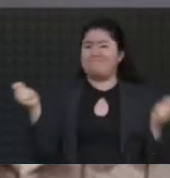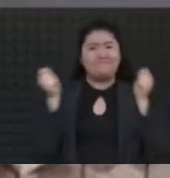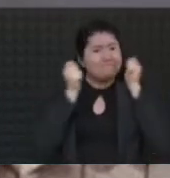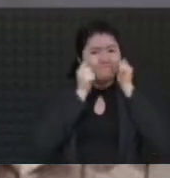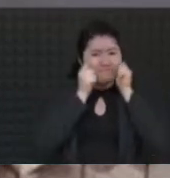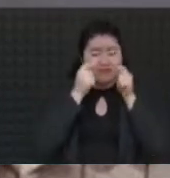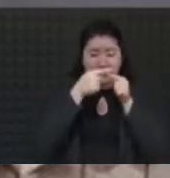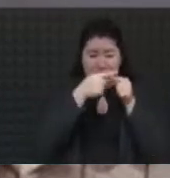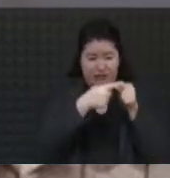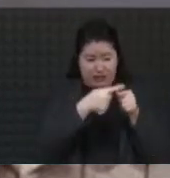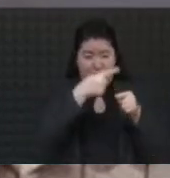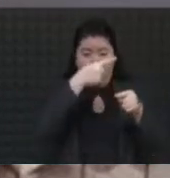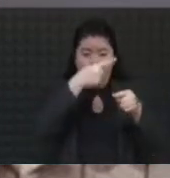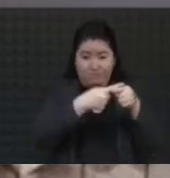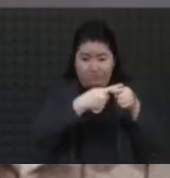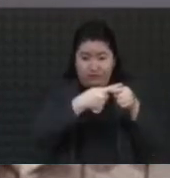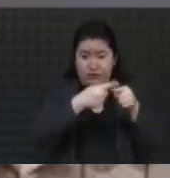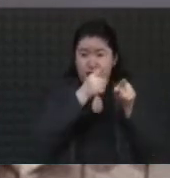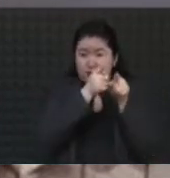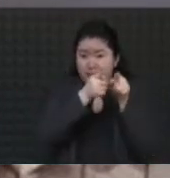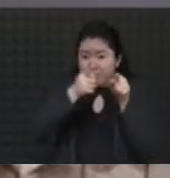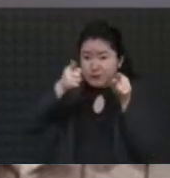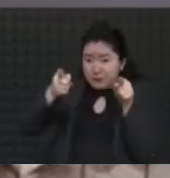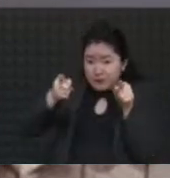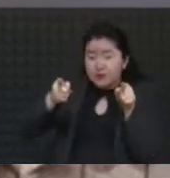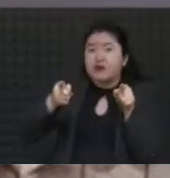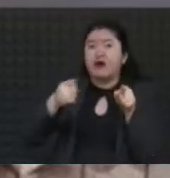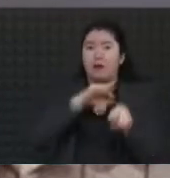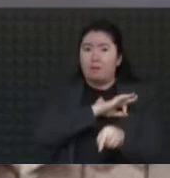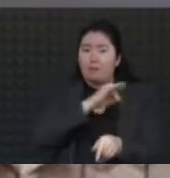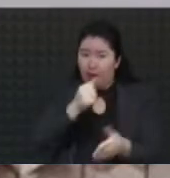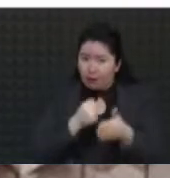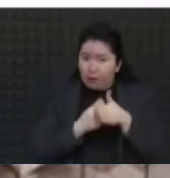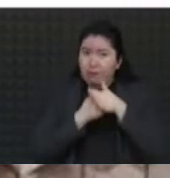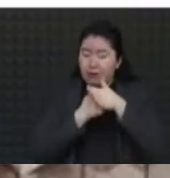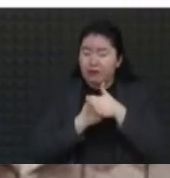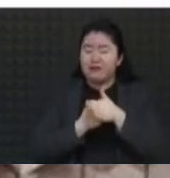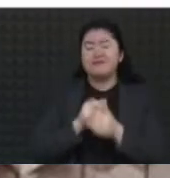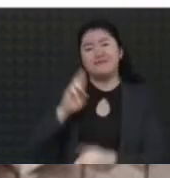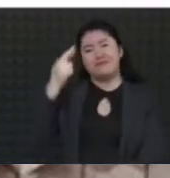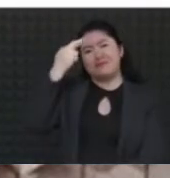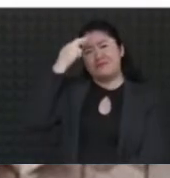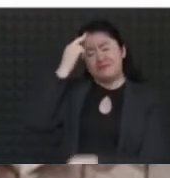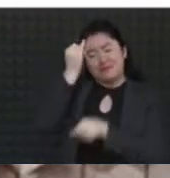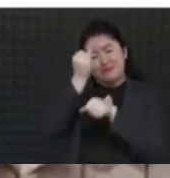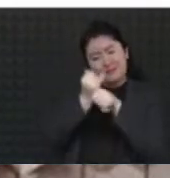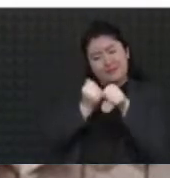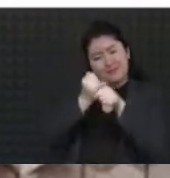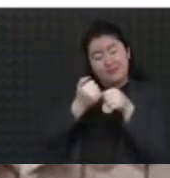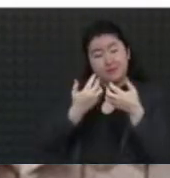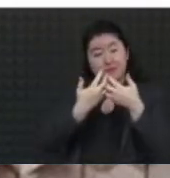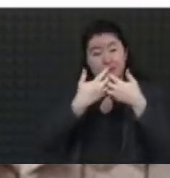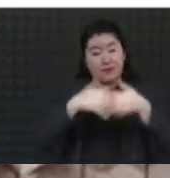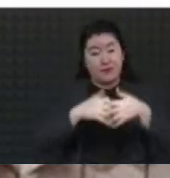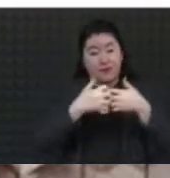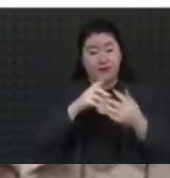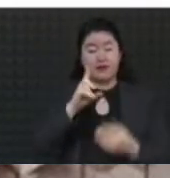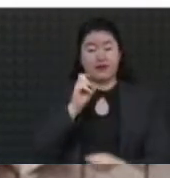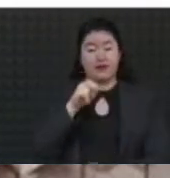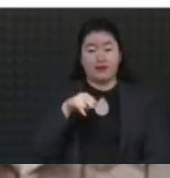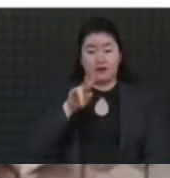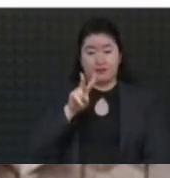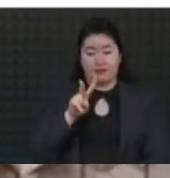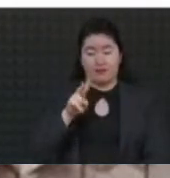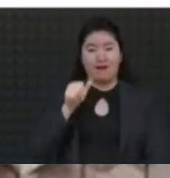hallazgos que determinó el estudio de DNB, los hallazgos preliminares y los hallazgos que ayer también se